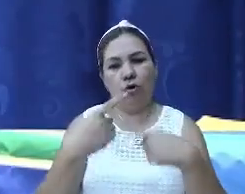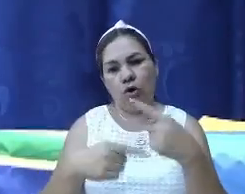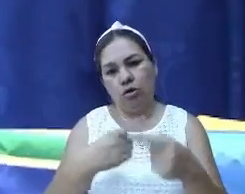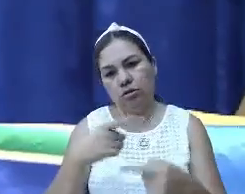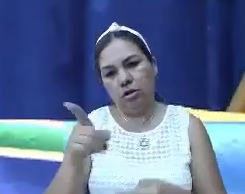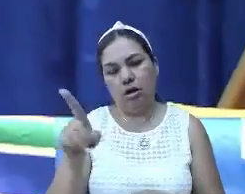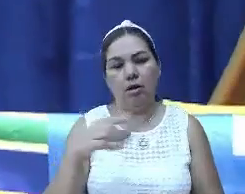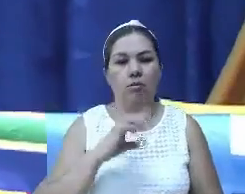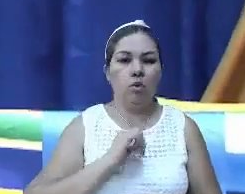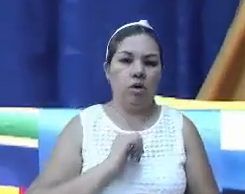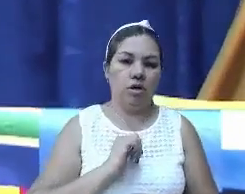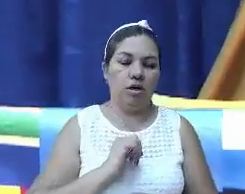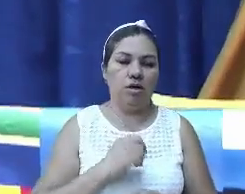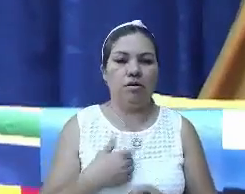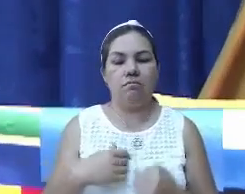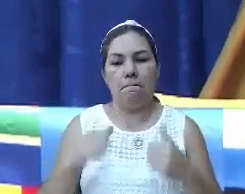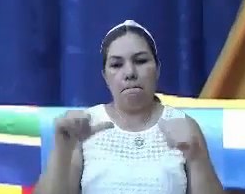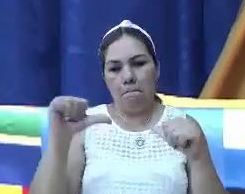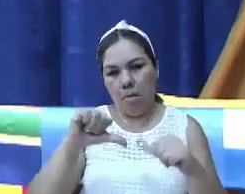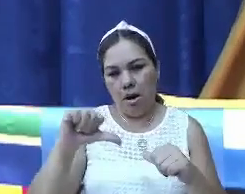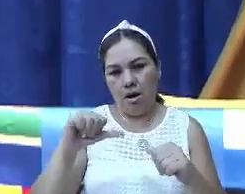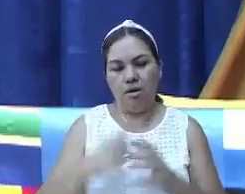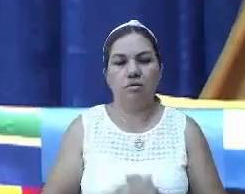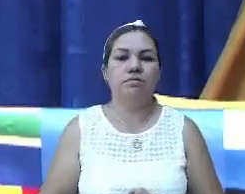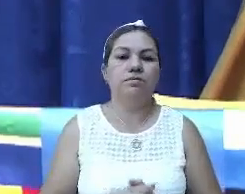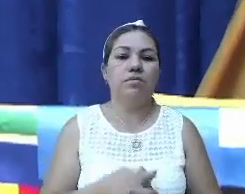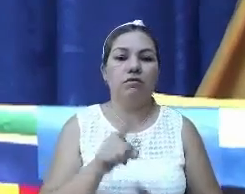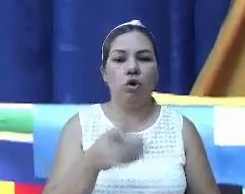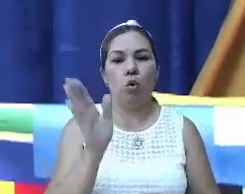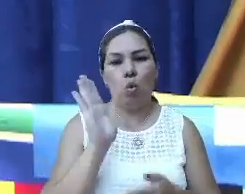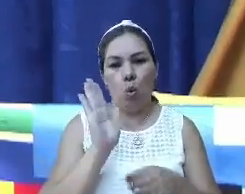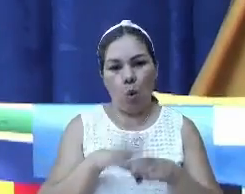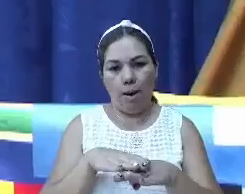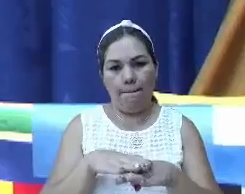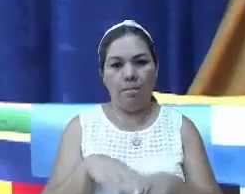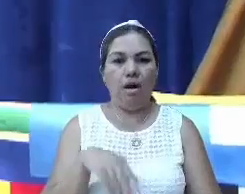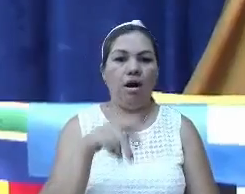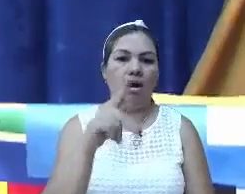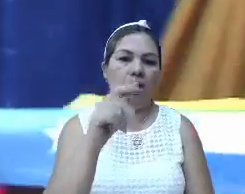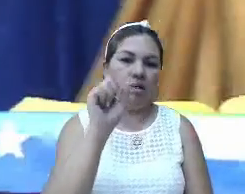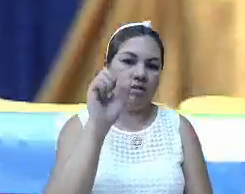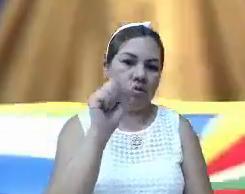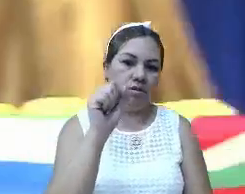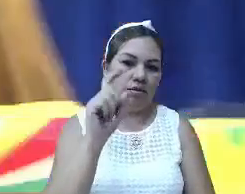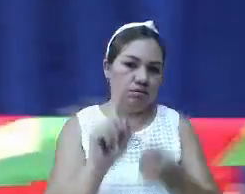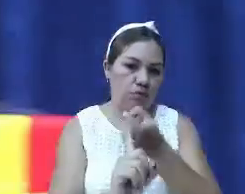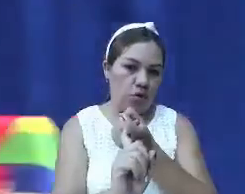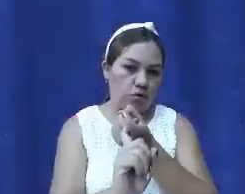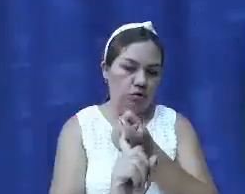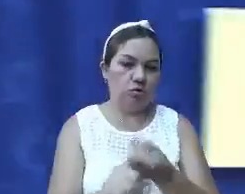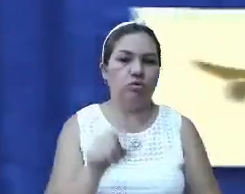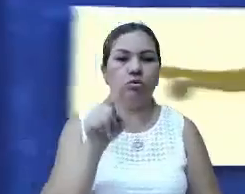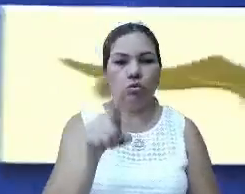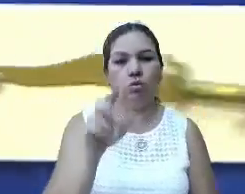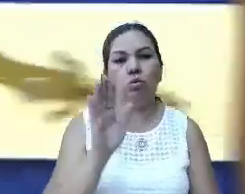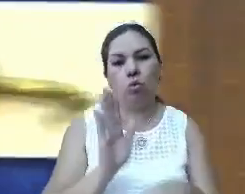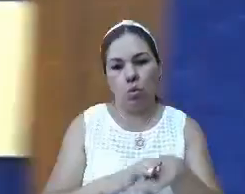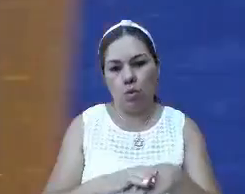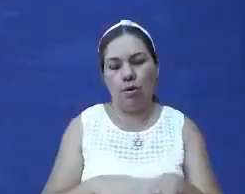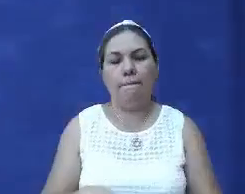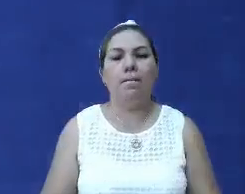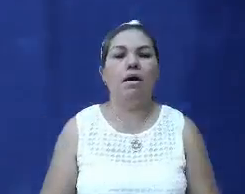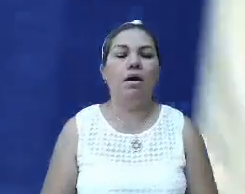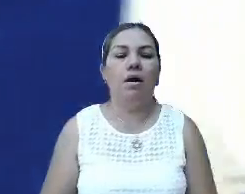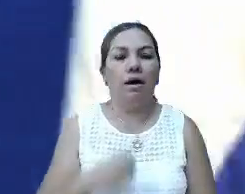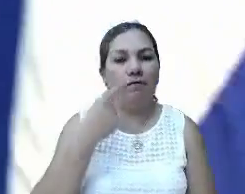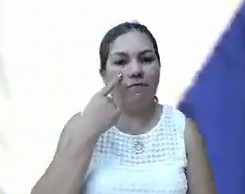otra. Usted le está echando la culpa a su esposo por algo que usted misma, mujer, abrió la puerta al ver el